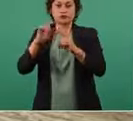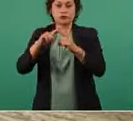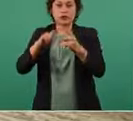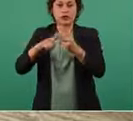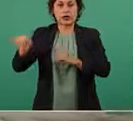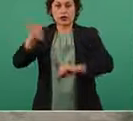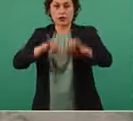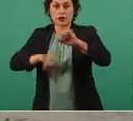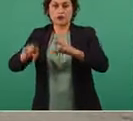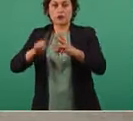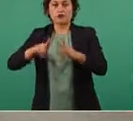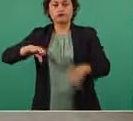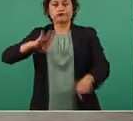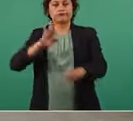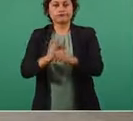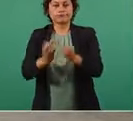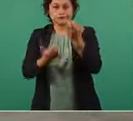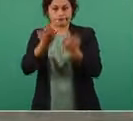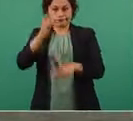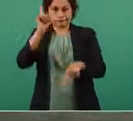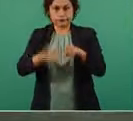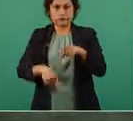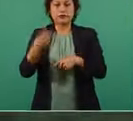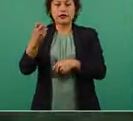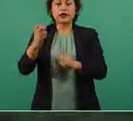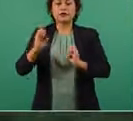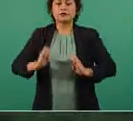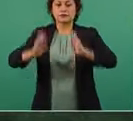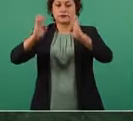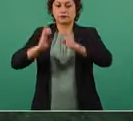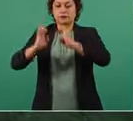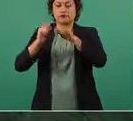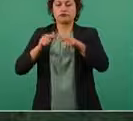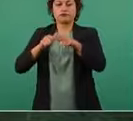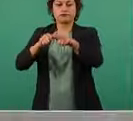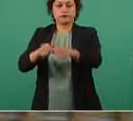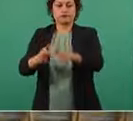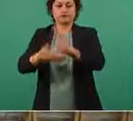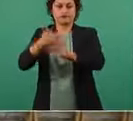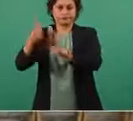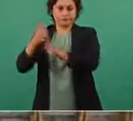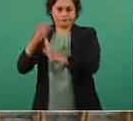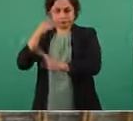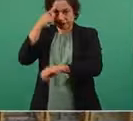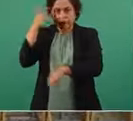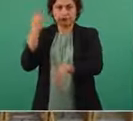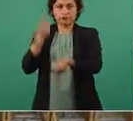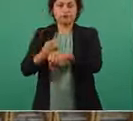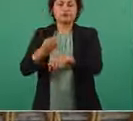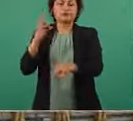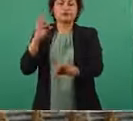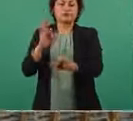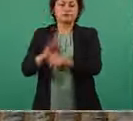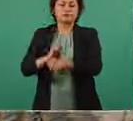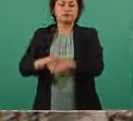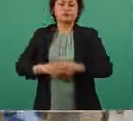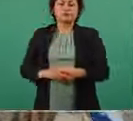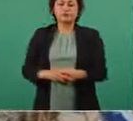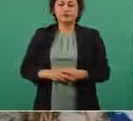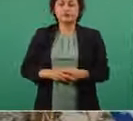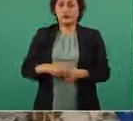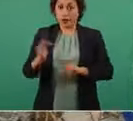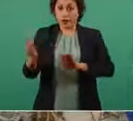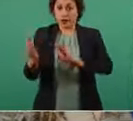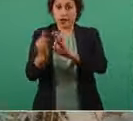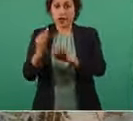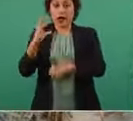contra incendio, continúan los trabajos en el cimbrado de muros y losa de soporte. El cuarto de control central entra en la etapa final del vaciado